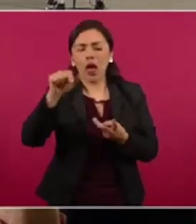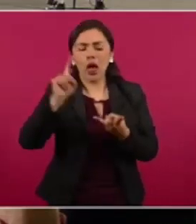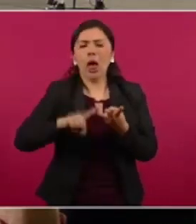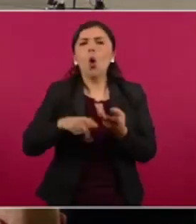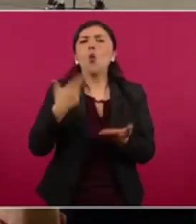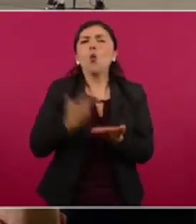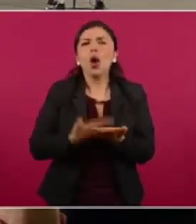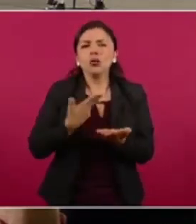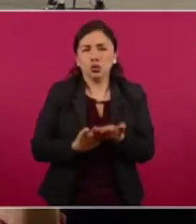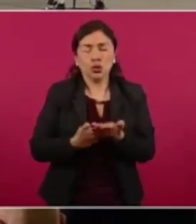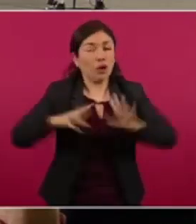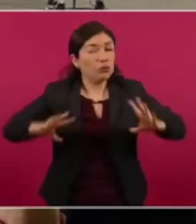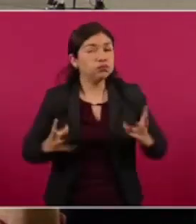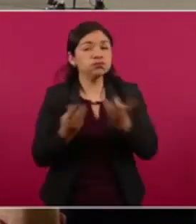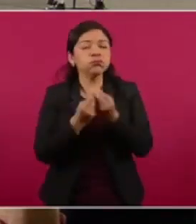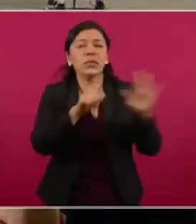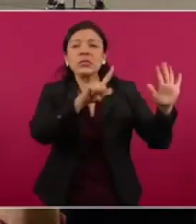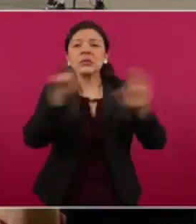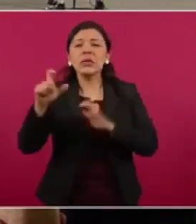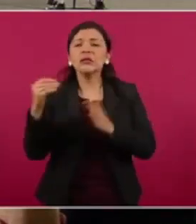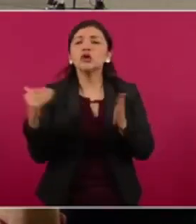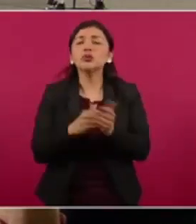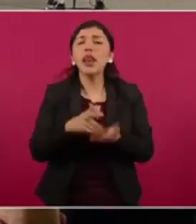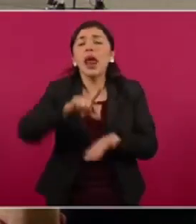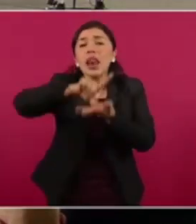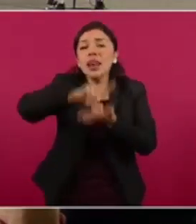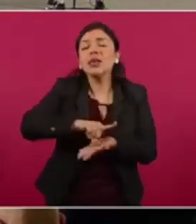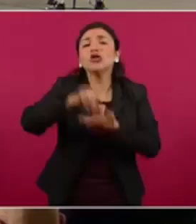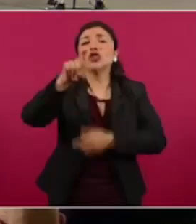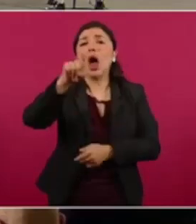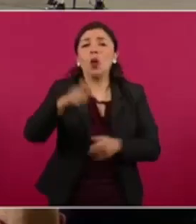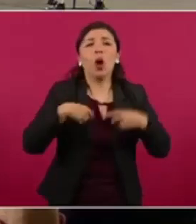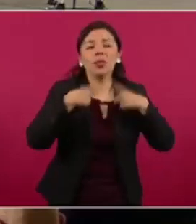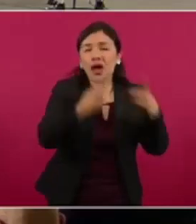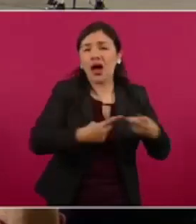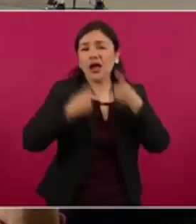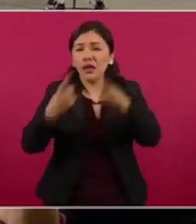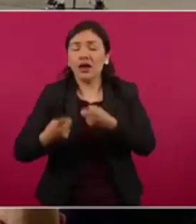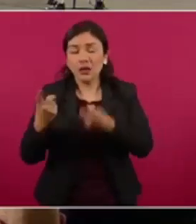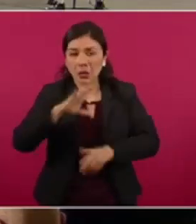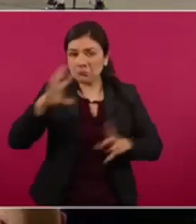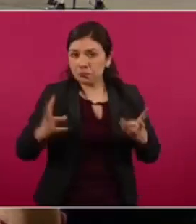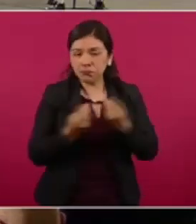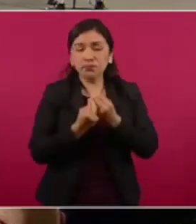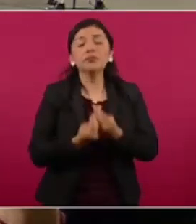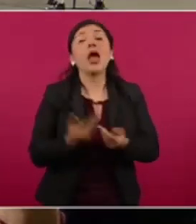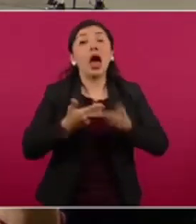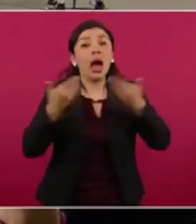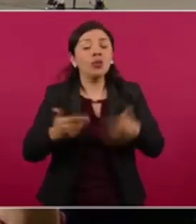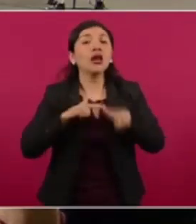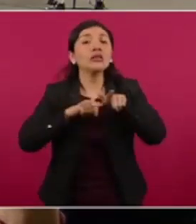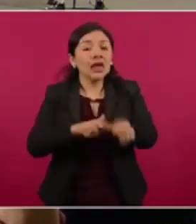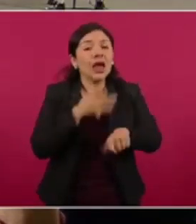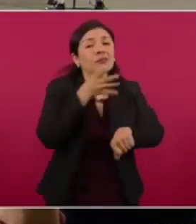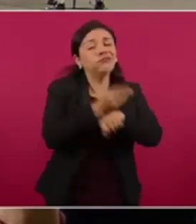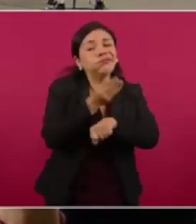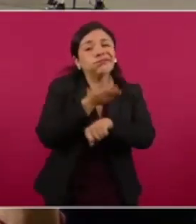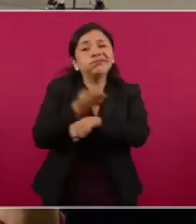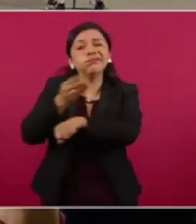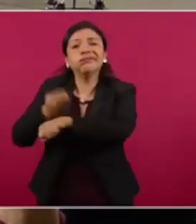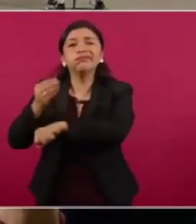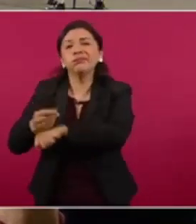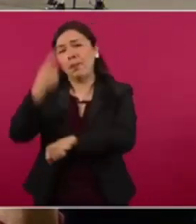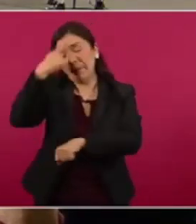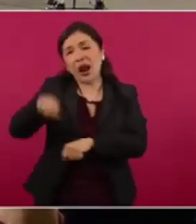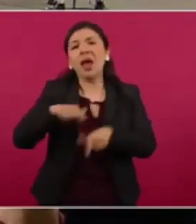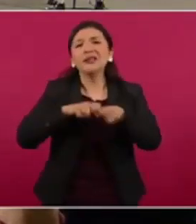Es un acumulado de 700,000 litros de agua repartida. Se continúa en la reparación del